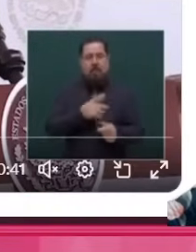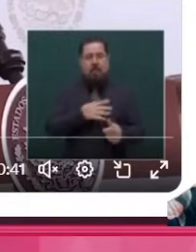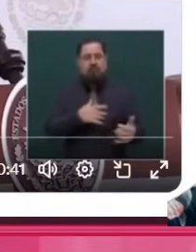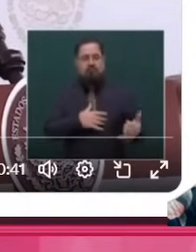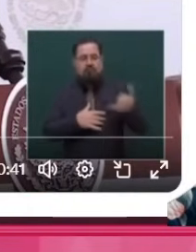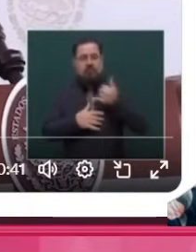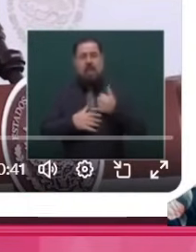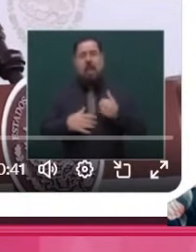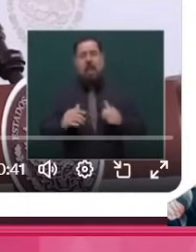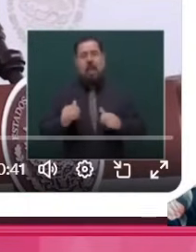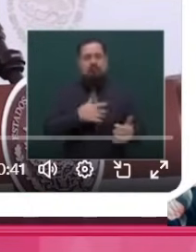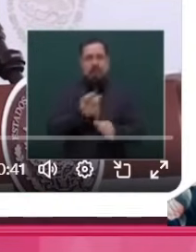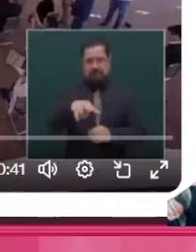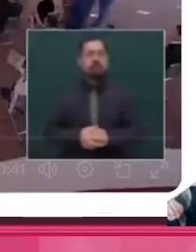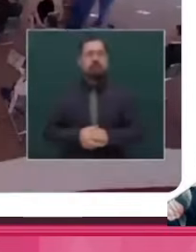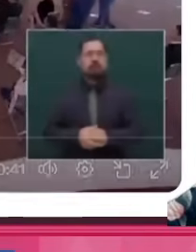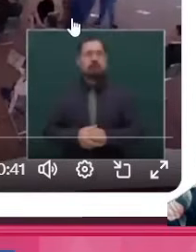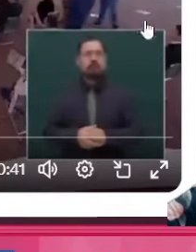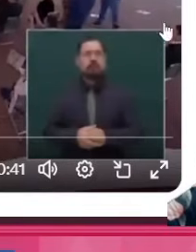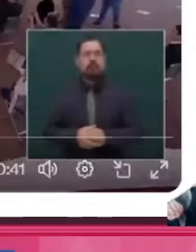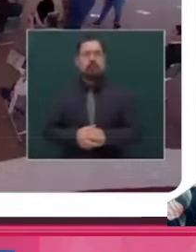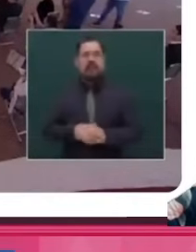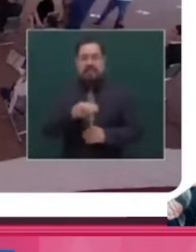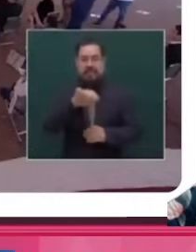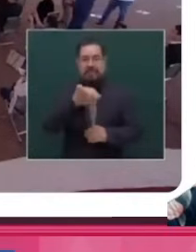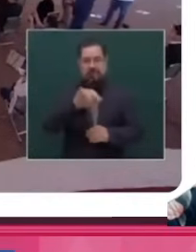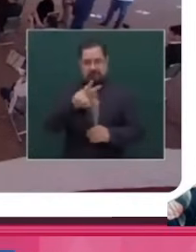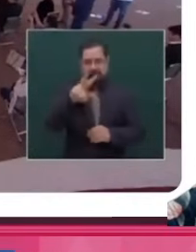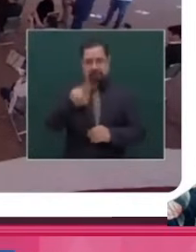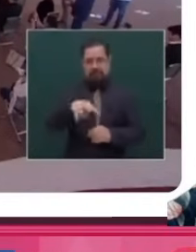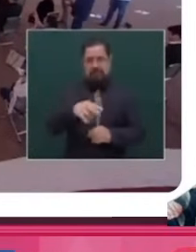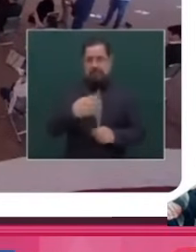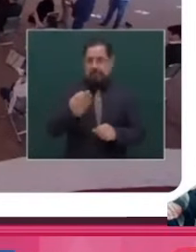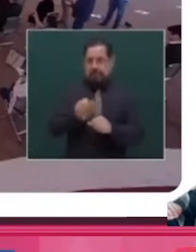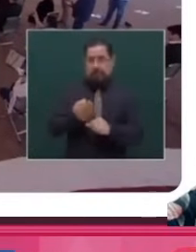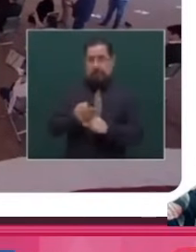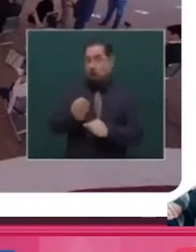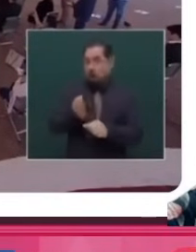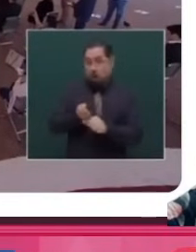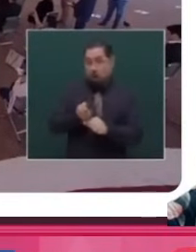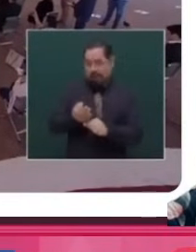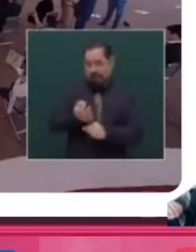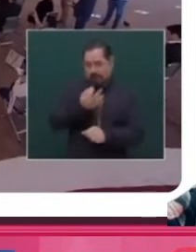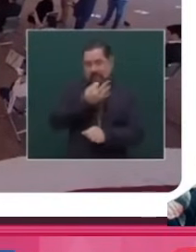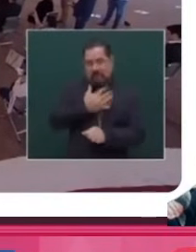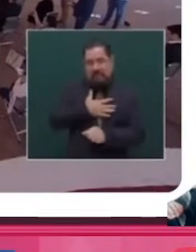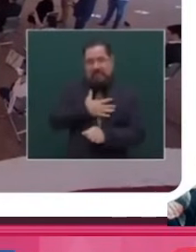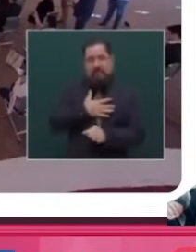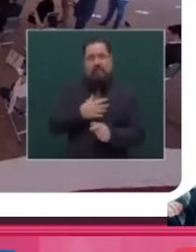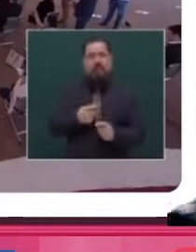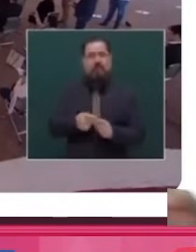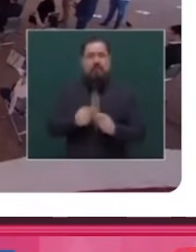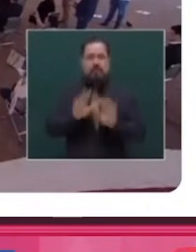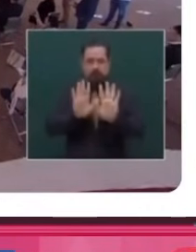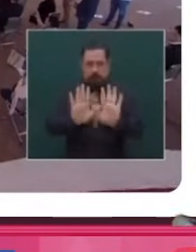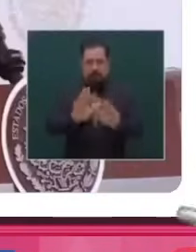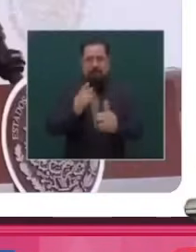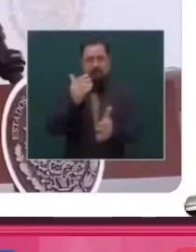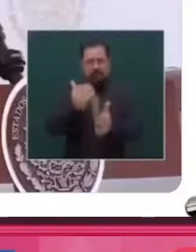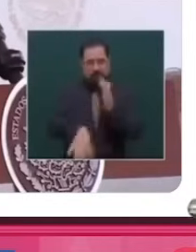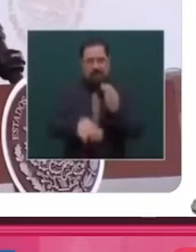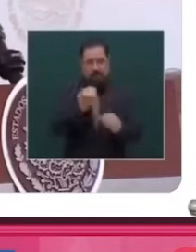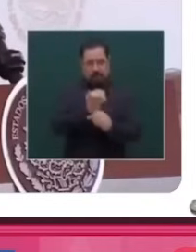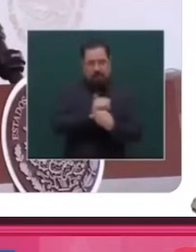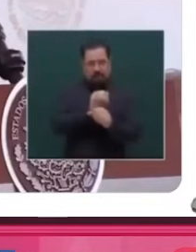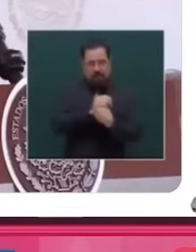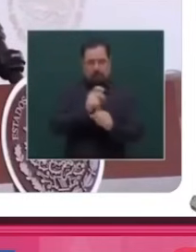responsables. Autoridades, sí, efectivamente, apenas nos estamos enterando. Se va a hacer la investigación.